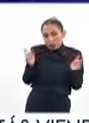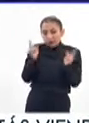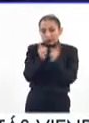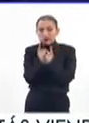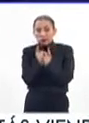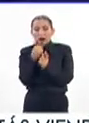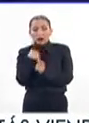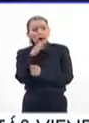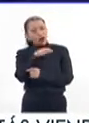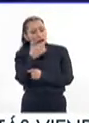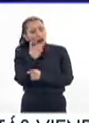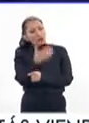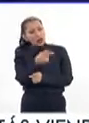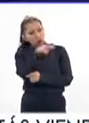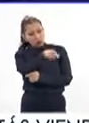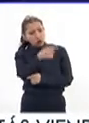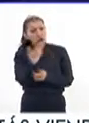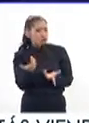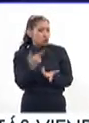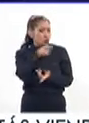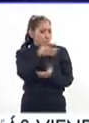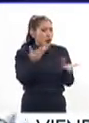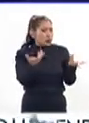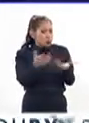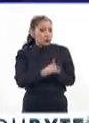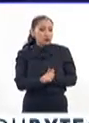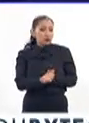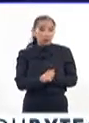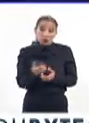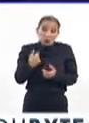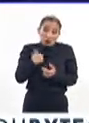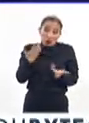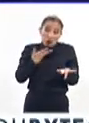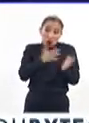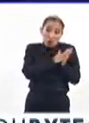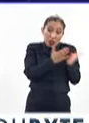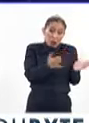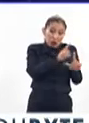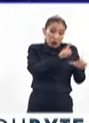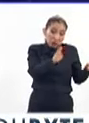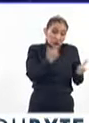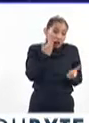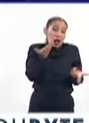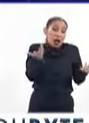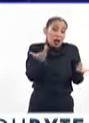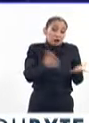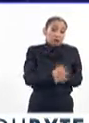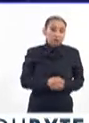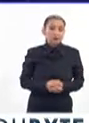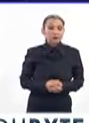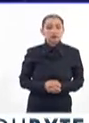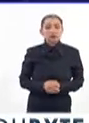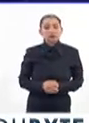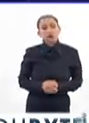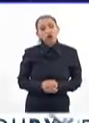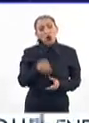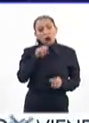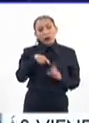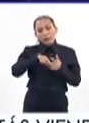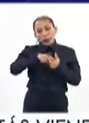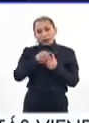Y al final me dijeron, no, pues qué buena onda que eres tú el que lo está haciendo. Entonces le dije, pues yo tengo un libro listo, ¿qué hacemos, no? Y